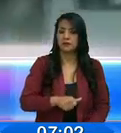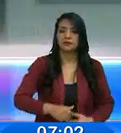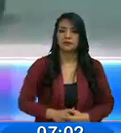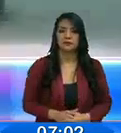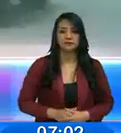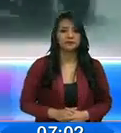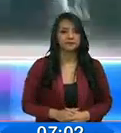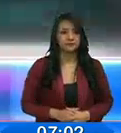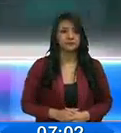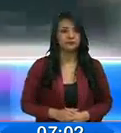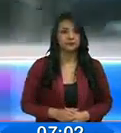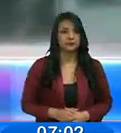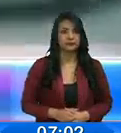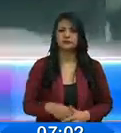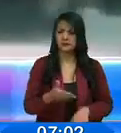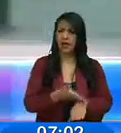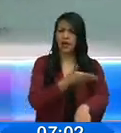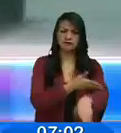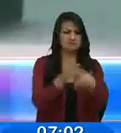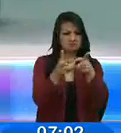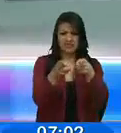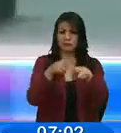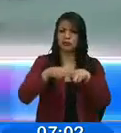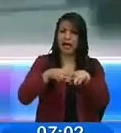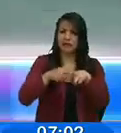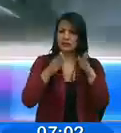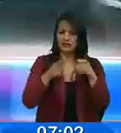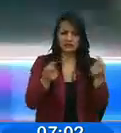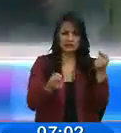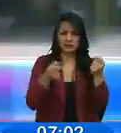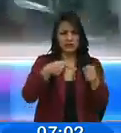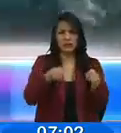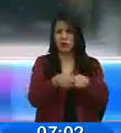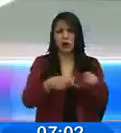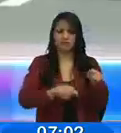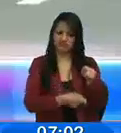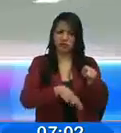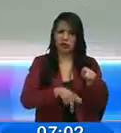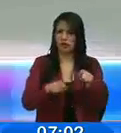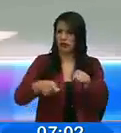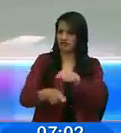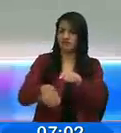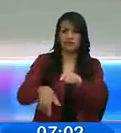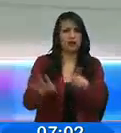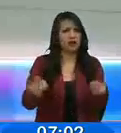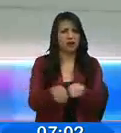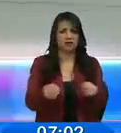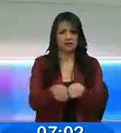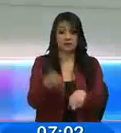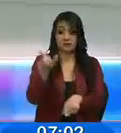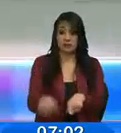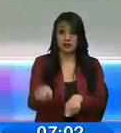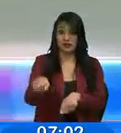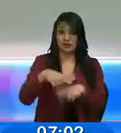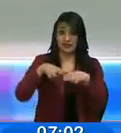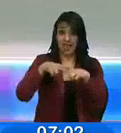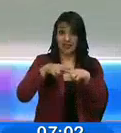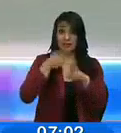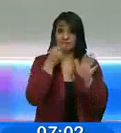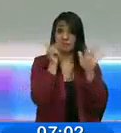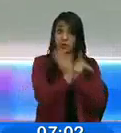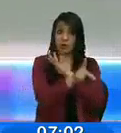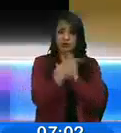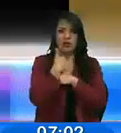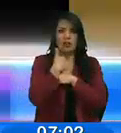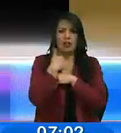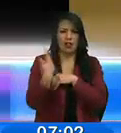pertenencias. Supuestamente varios taxistas habrían sido víctimas de robo por el ahora detenido. A la denuncia del afectado, quien incluso vio la muerte